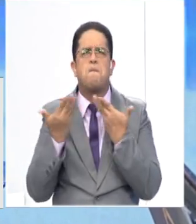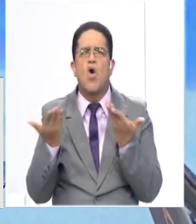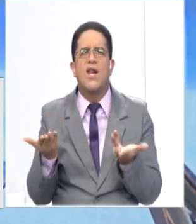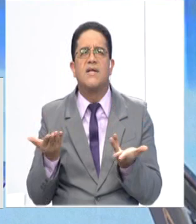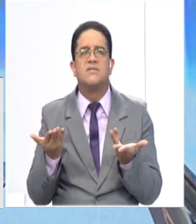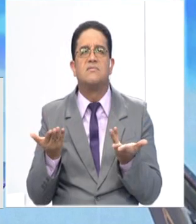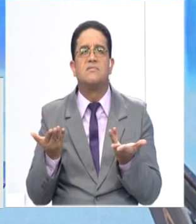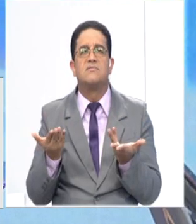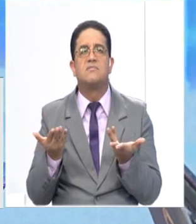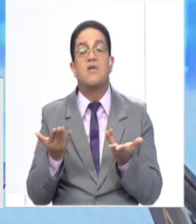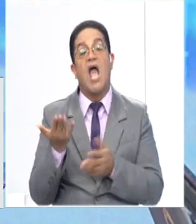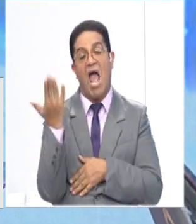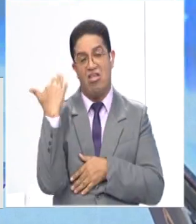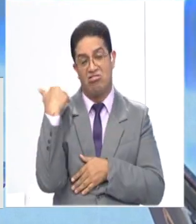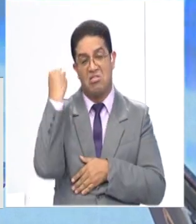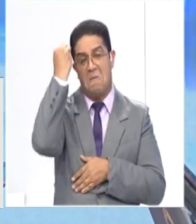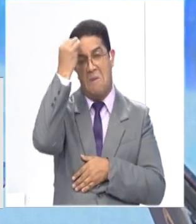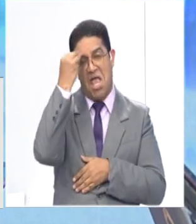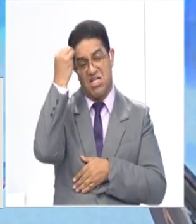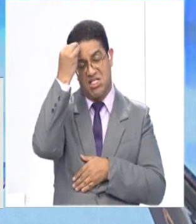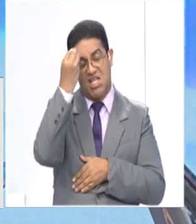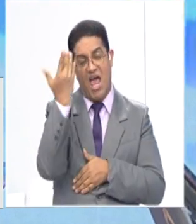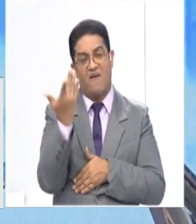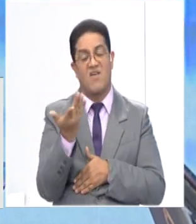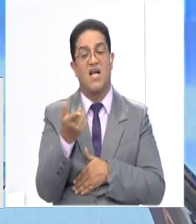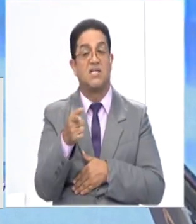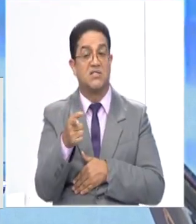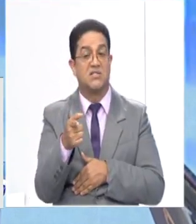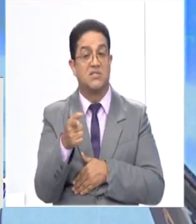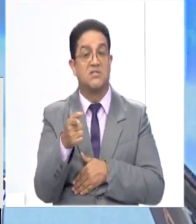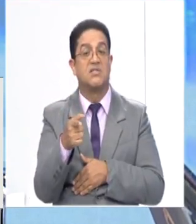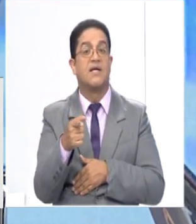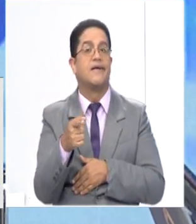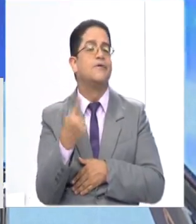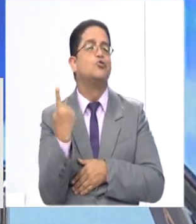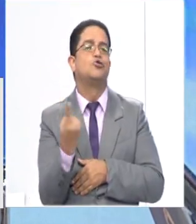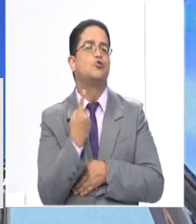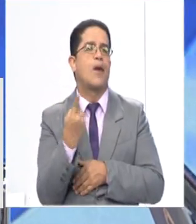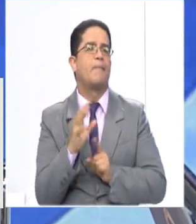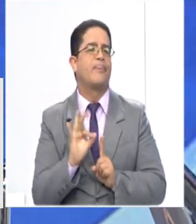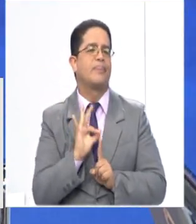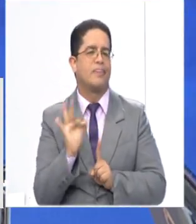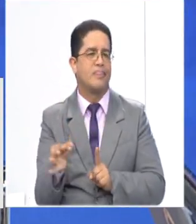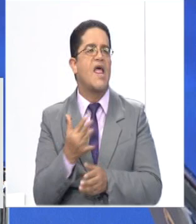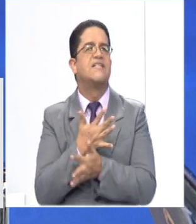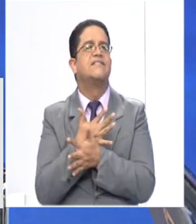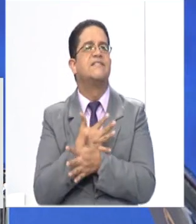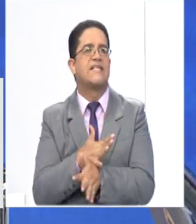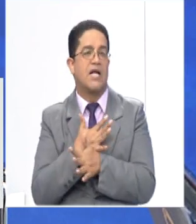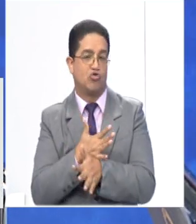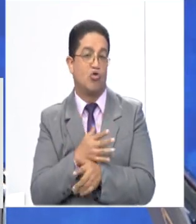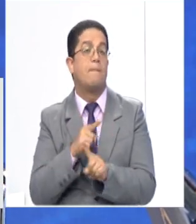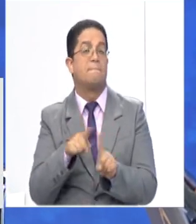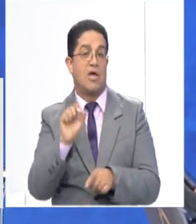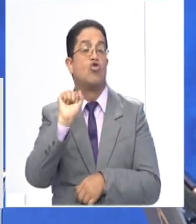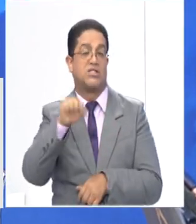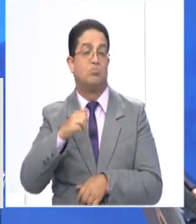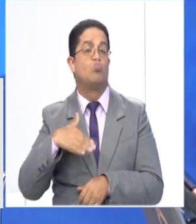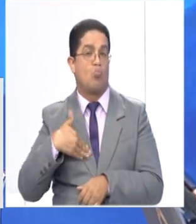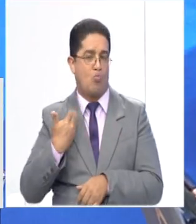muy cuestionado o muy encadenado a relaciones sexuales. Entonces sí puede haber lesiones en